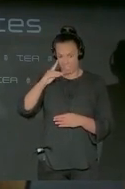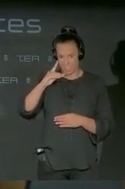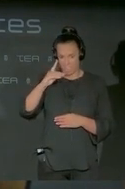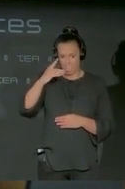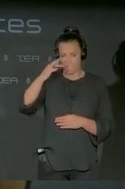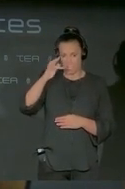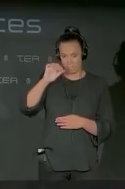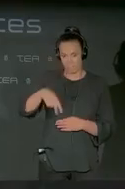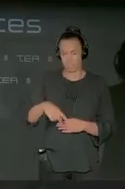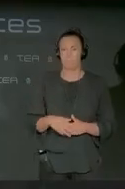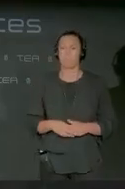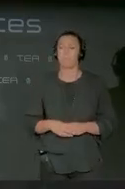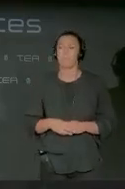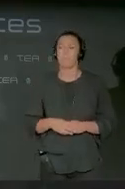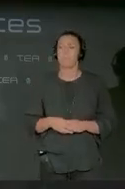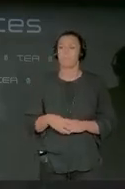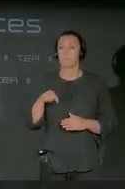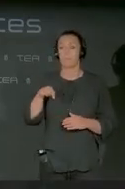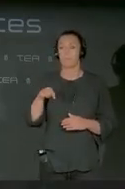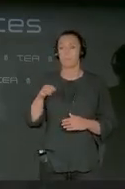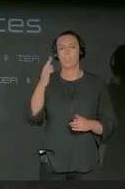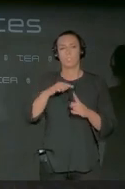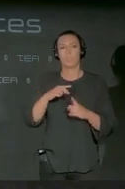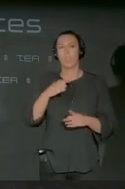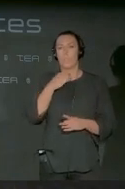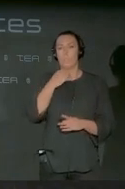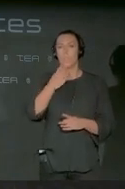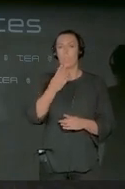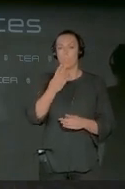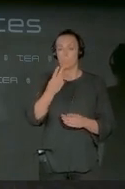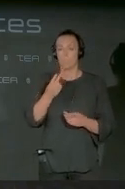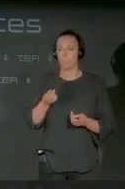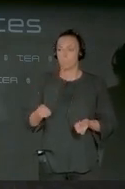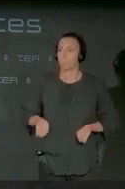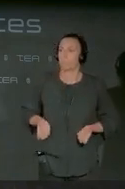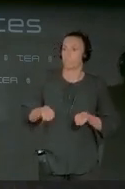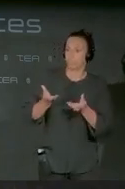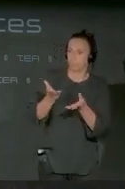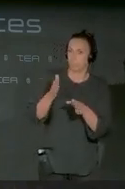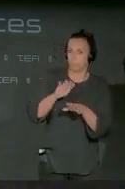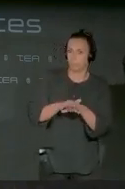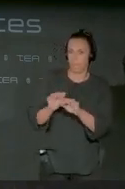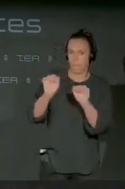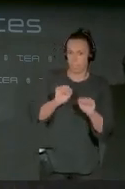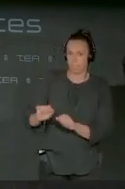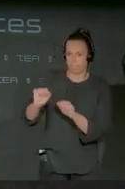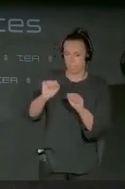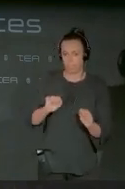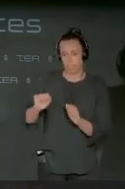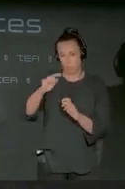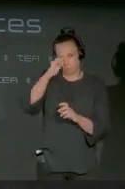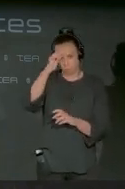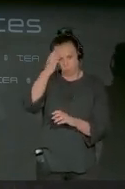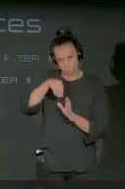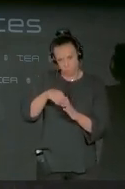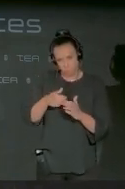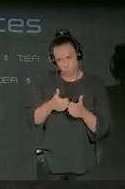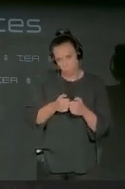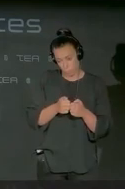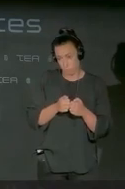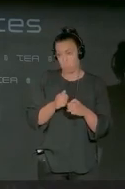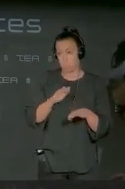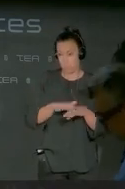su objetivo es dar una voz a nivel europeo a los desarrolladores defendiendo el carácter cultural de los videojuegos y para ello inciden